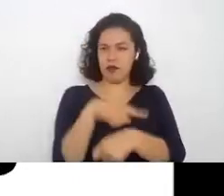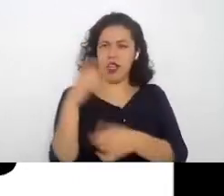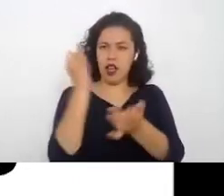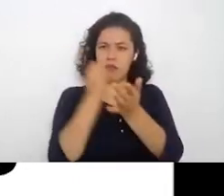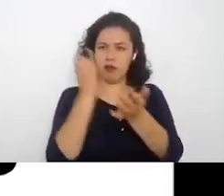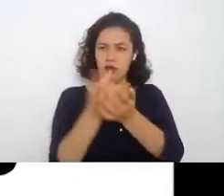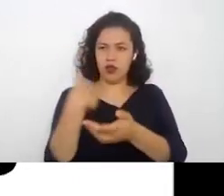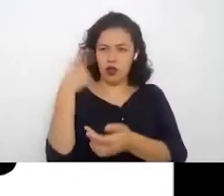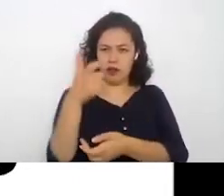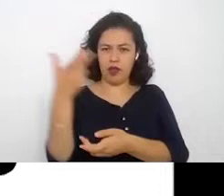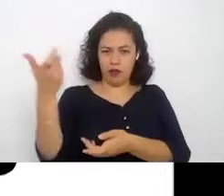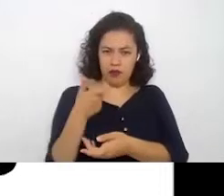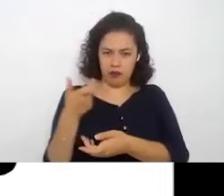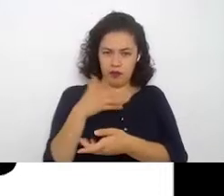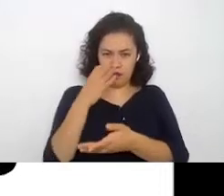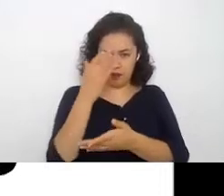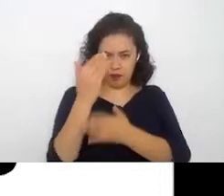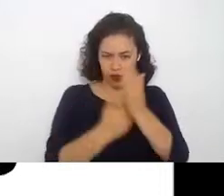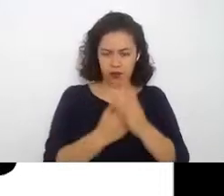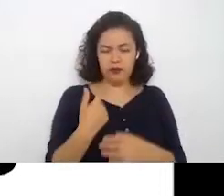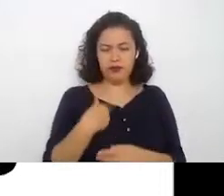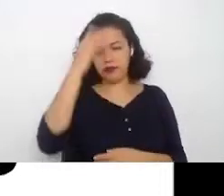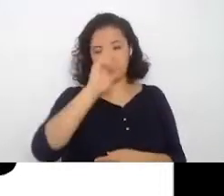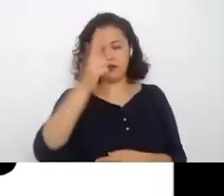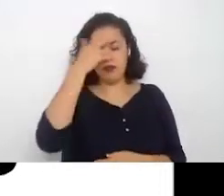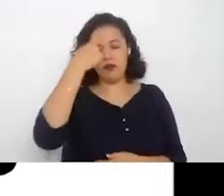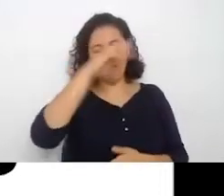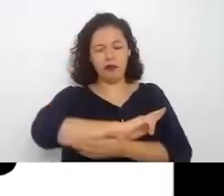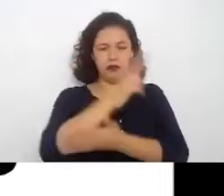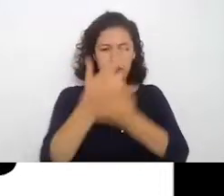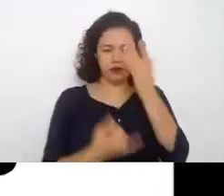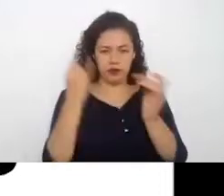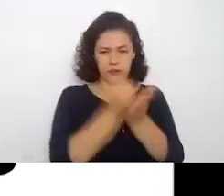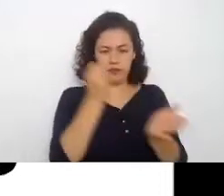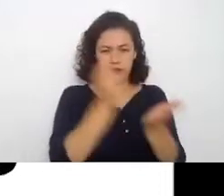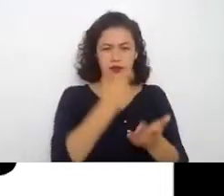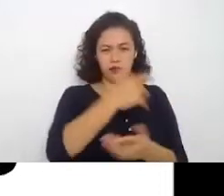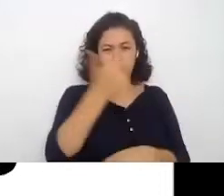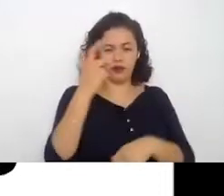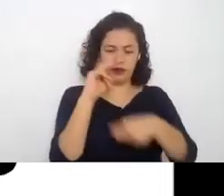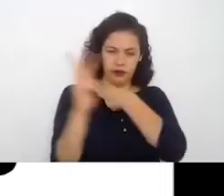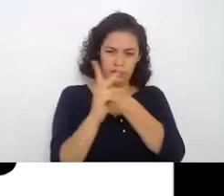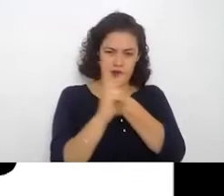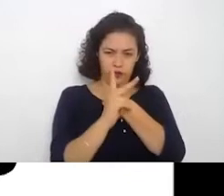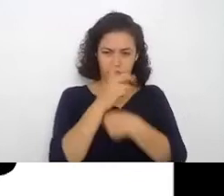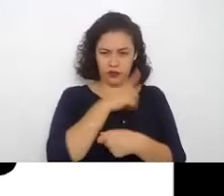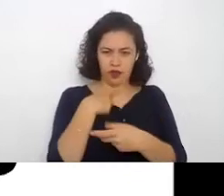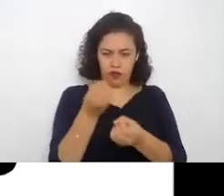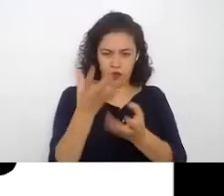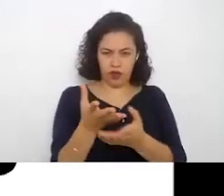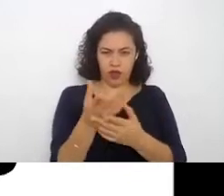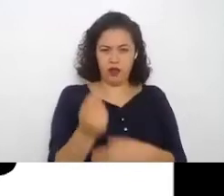para emitir un recibo deducible de impuestos en el extranjero, primeramente tenemos que